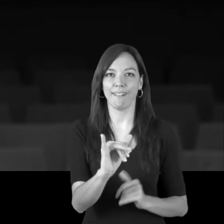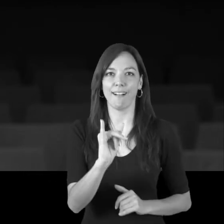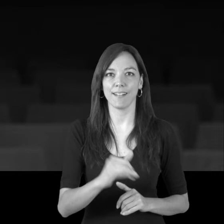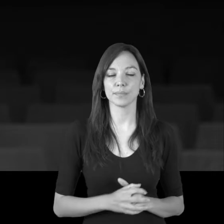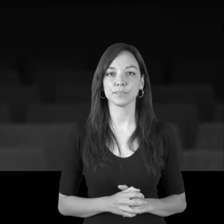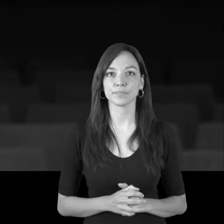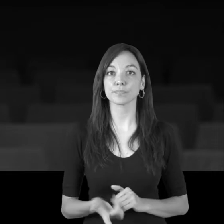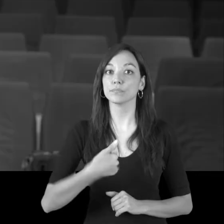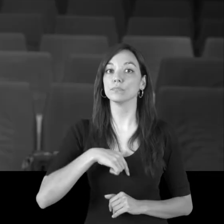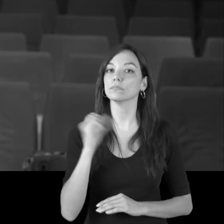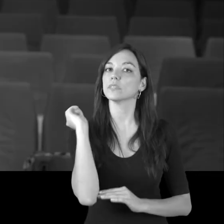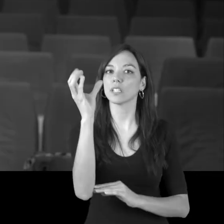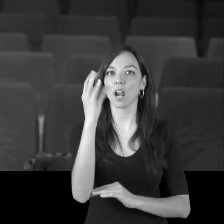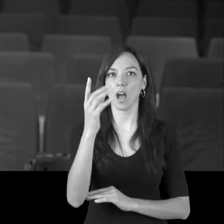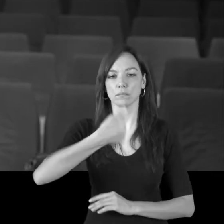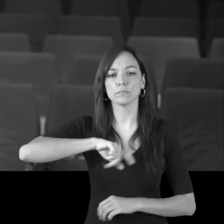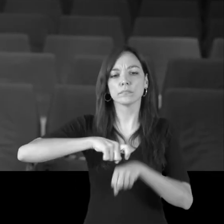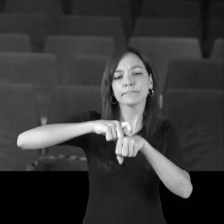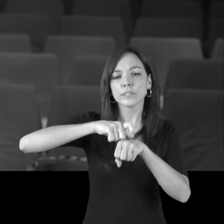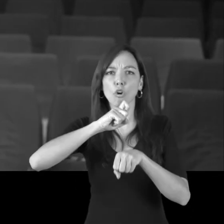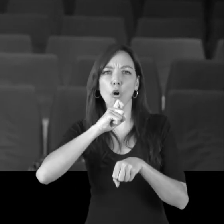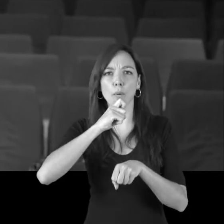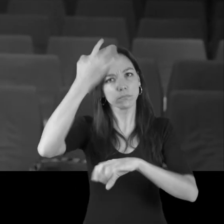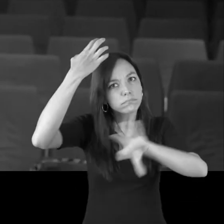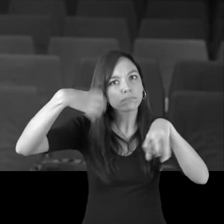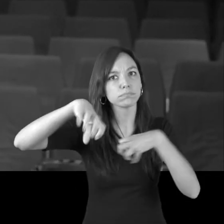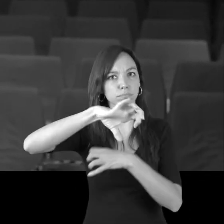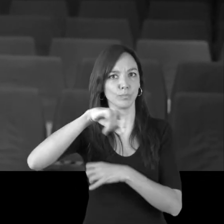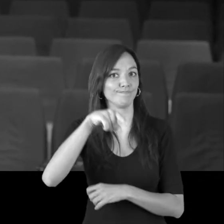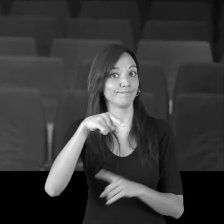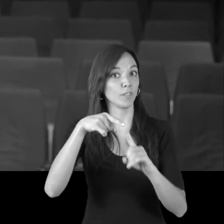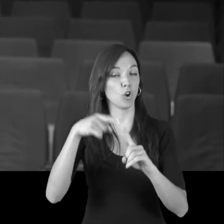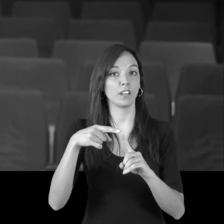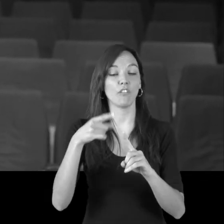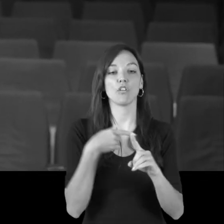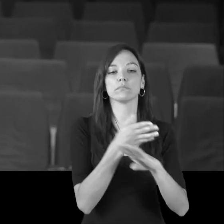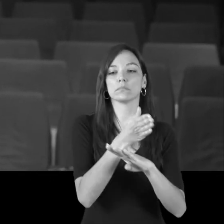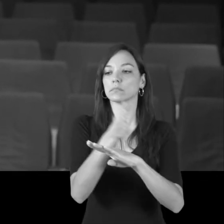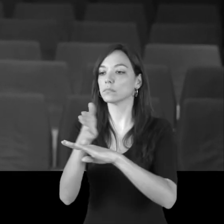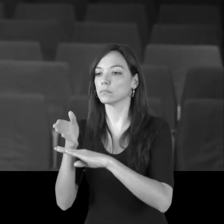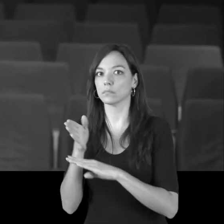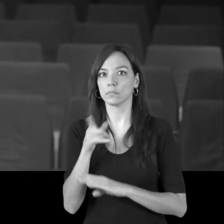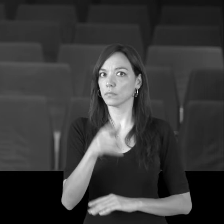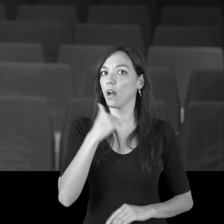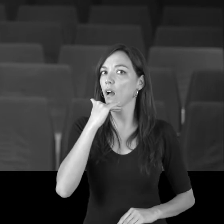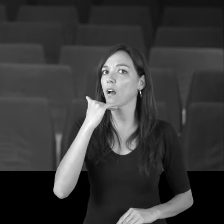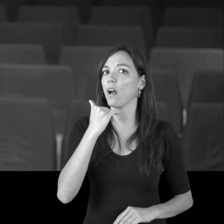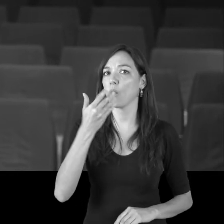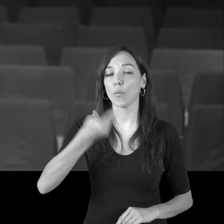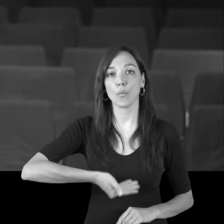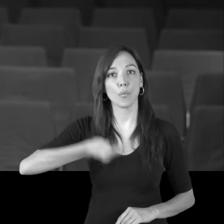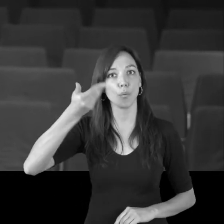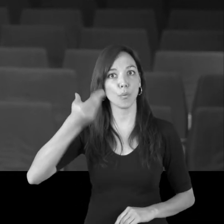plus de motivación para ella. Nosotros damos charlas de cómo somos nosotros y que se pongan ahí a pie nosotros. Eso es